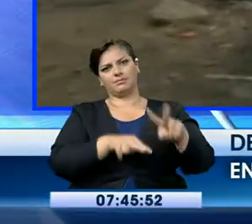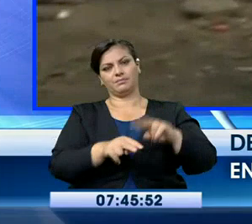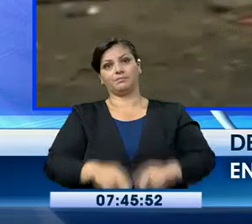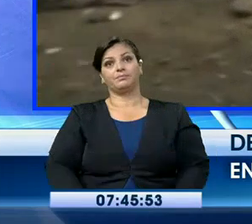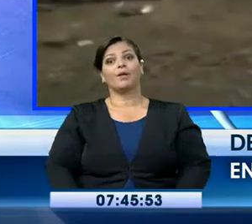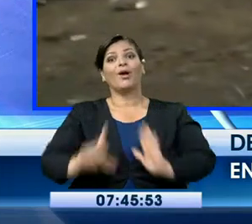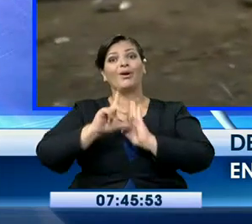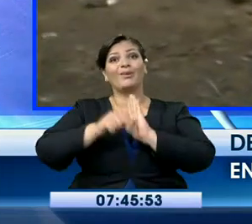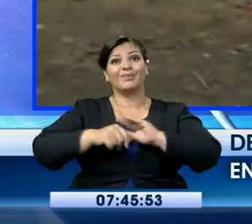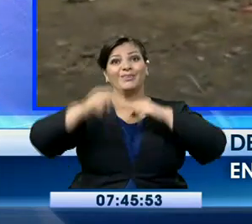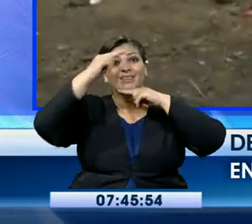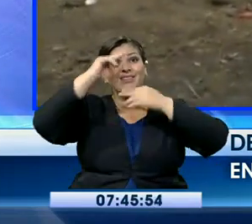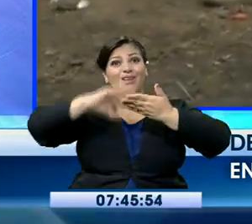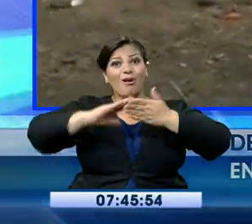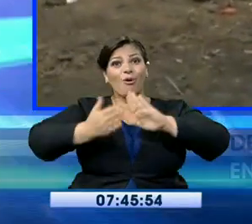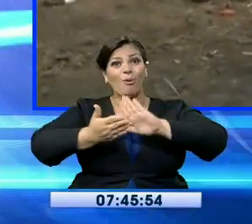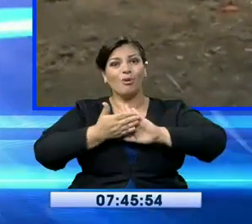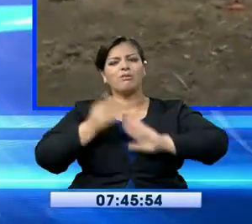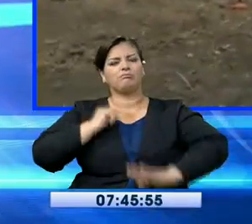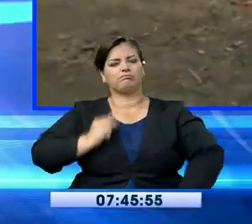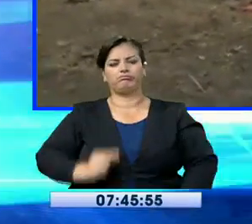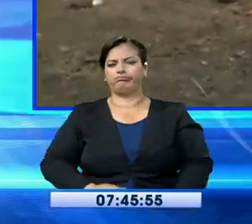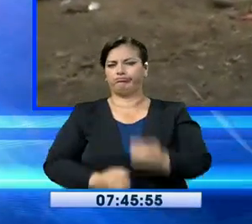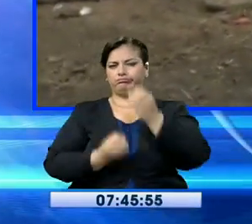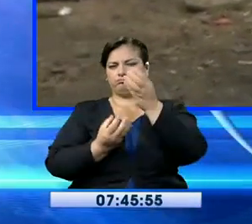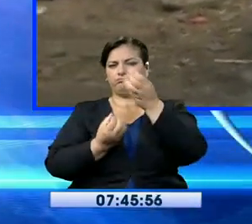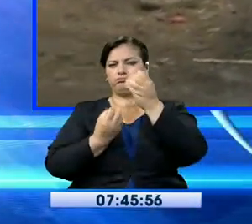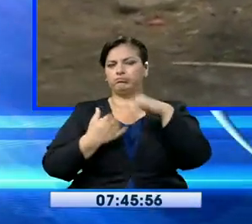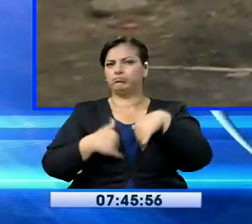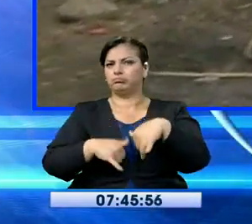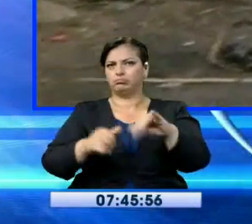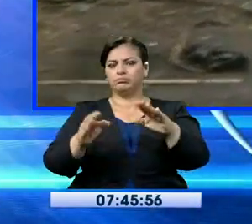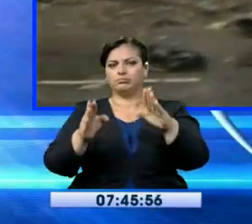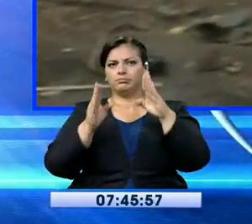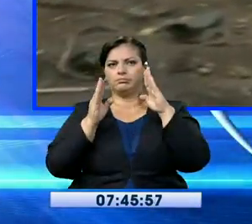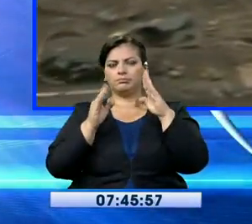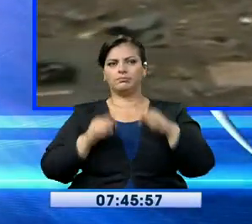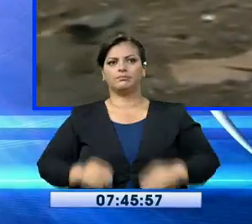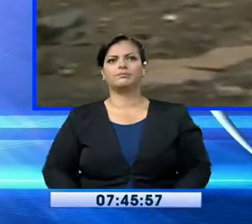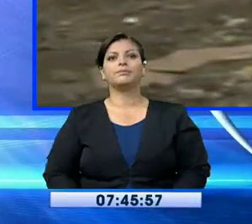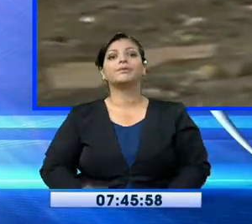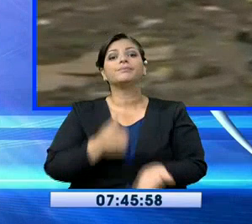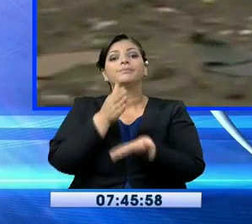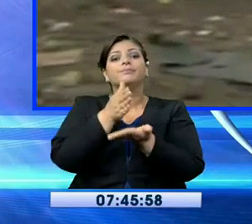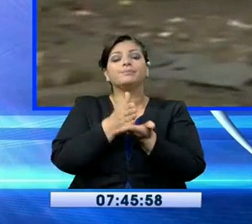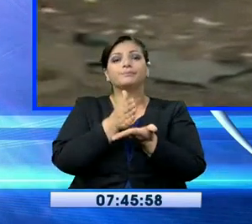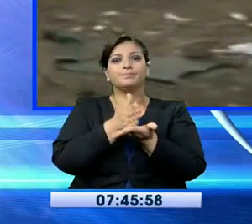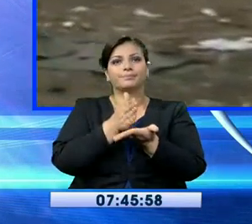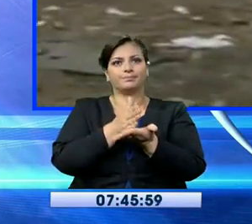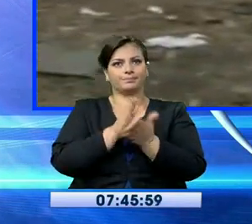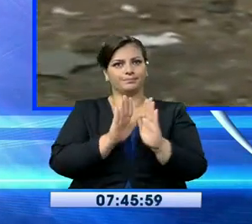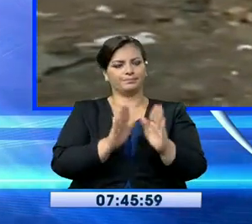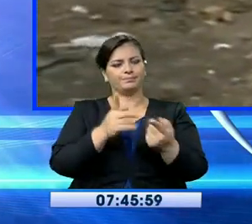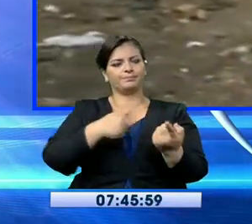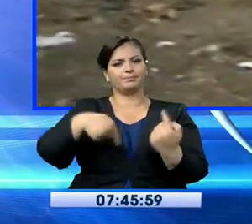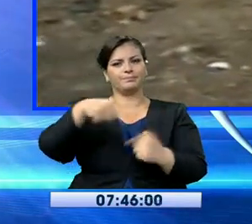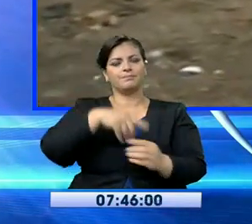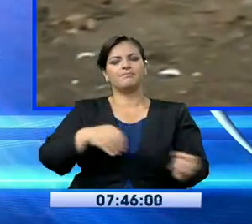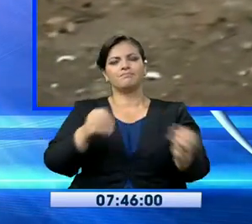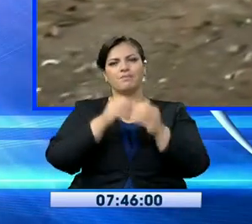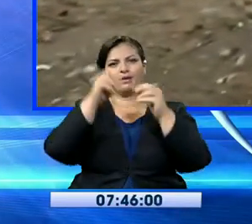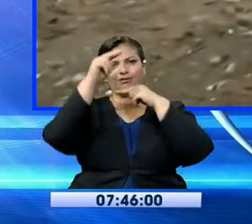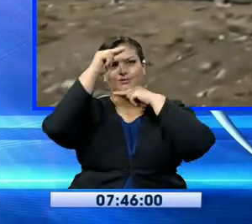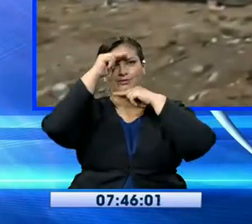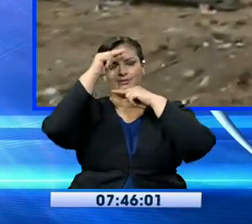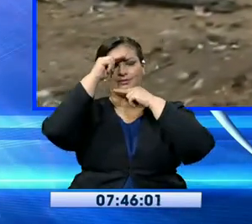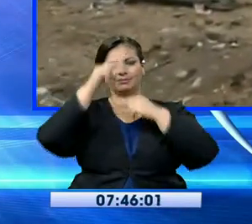seguiremos desarrollando. Así que muchísima atención. En este momento, Luis, es hora de irnos a un corte comercial, pero volvemos con más de la